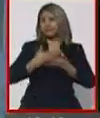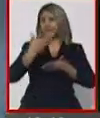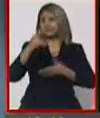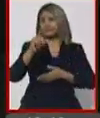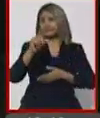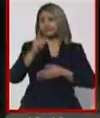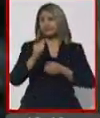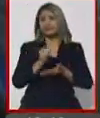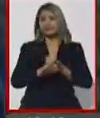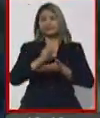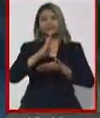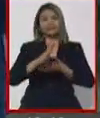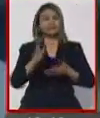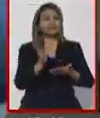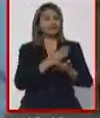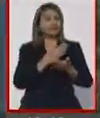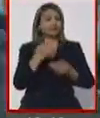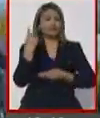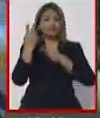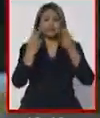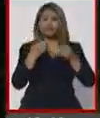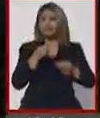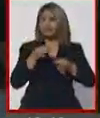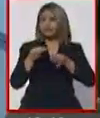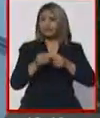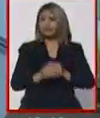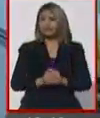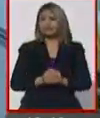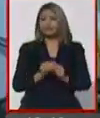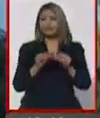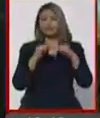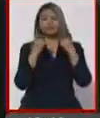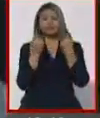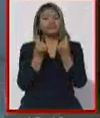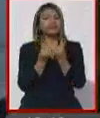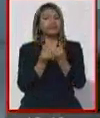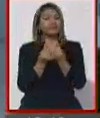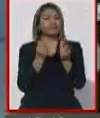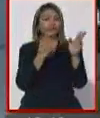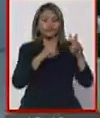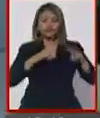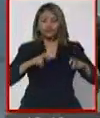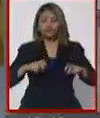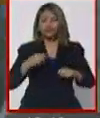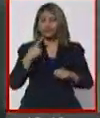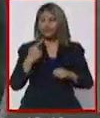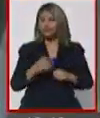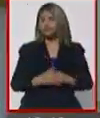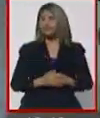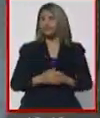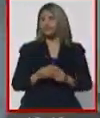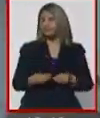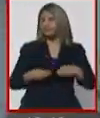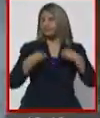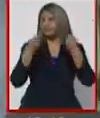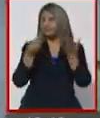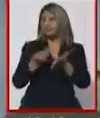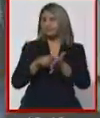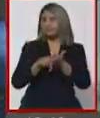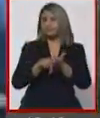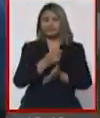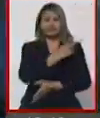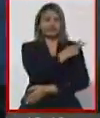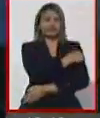de abril en un concierto. Y en esta visita nos adelantó que junto a los organizadores del evento están analizando realizar un donativo al Hospital